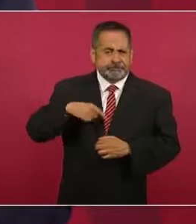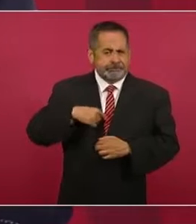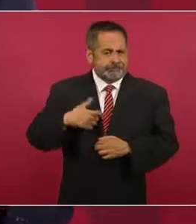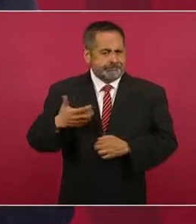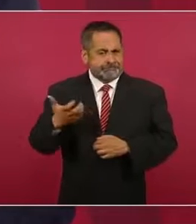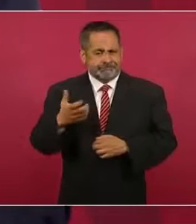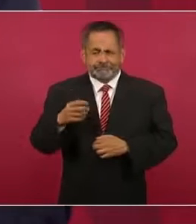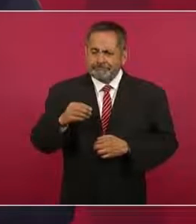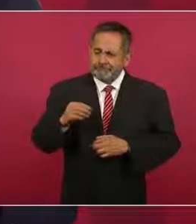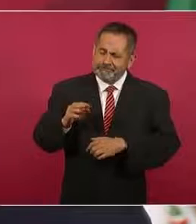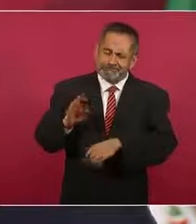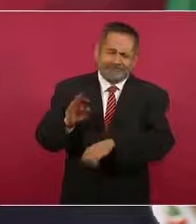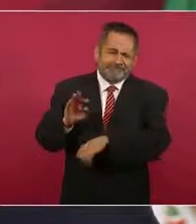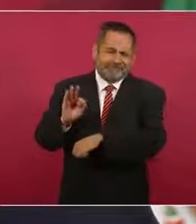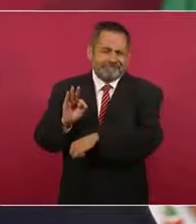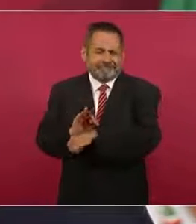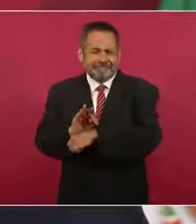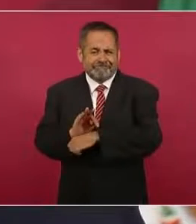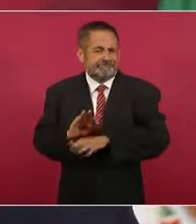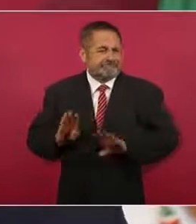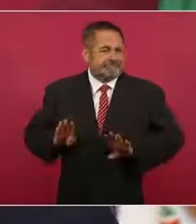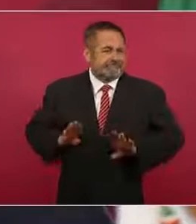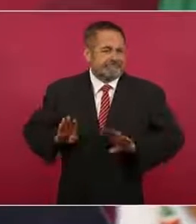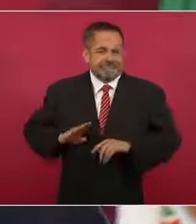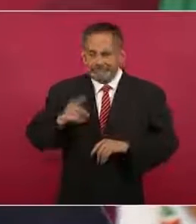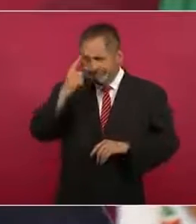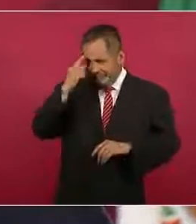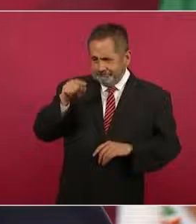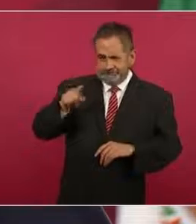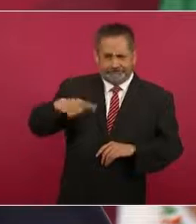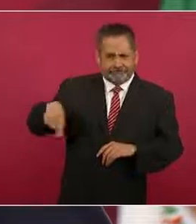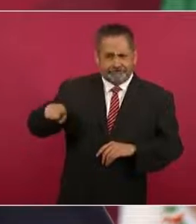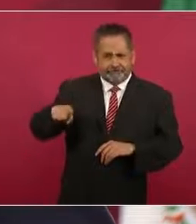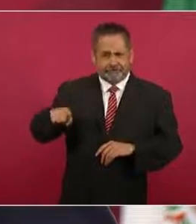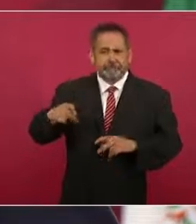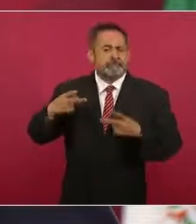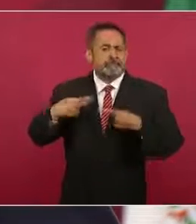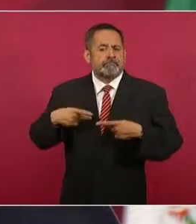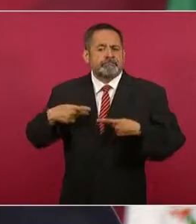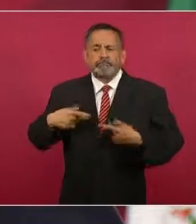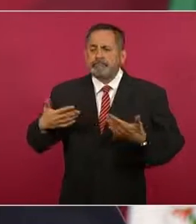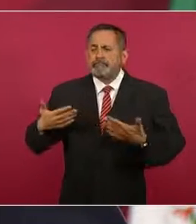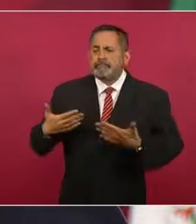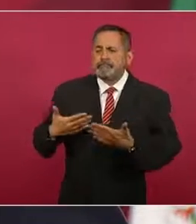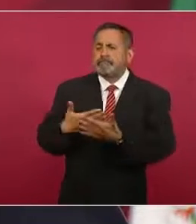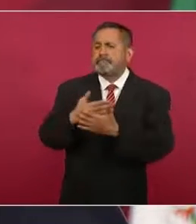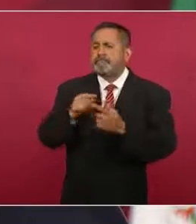de beneficio a los pueblos